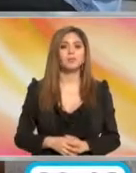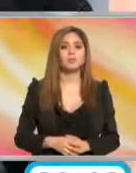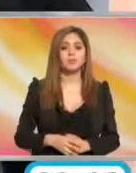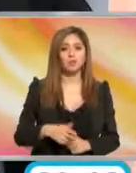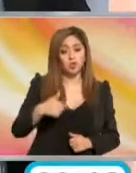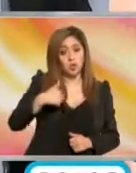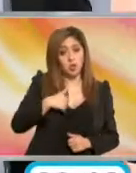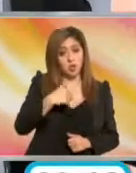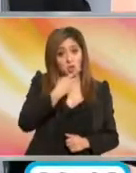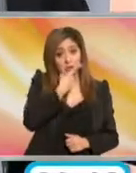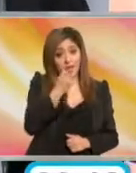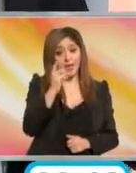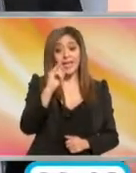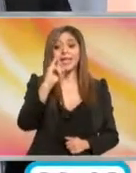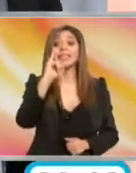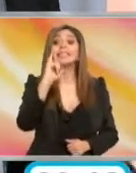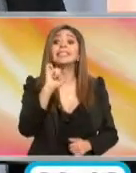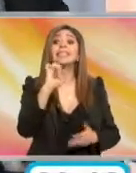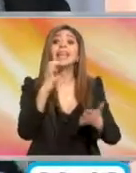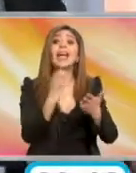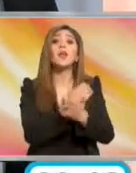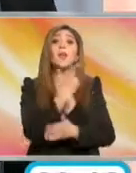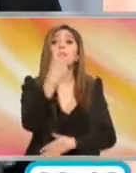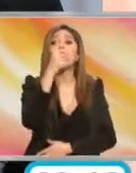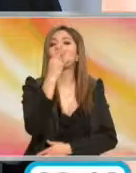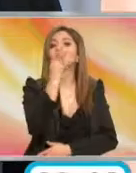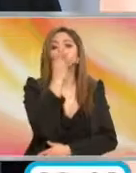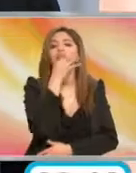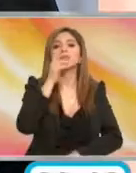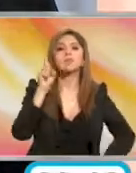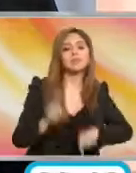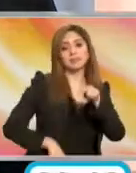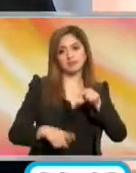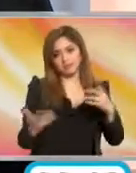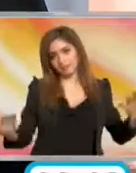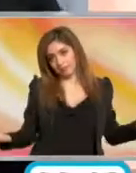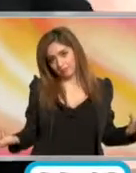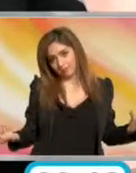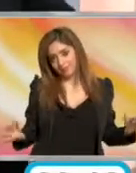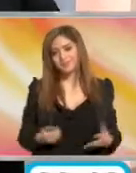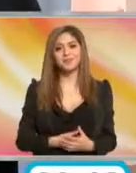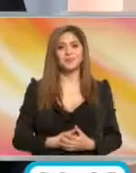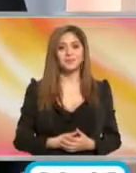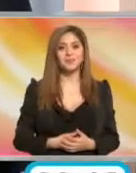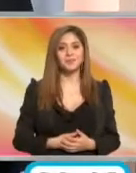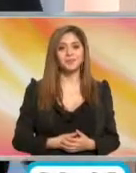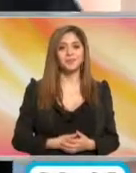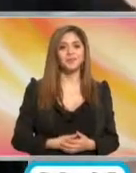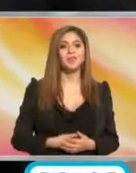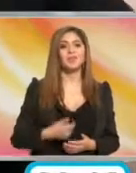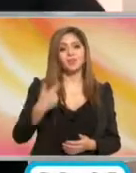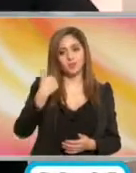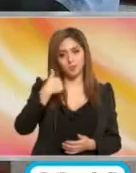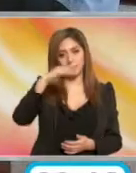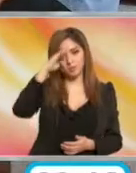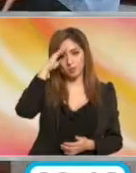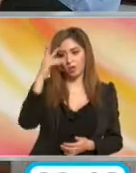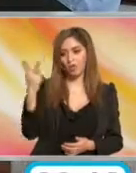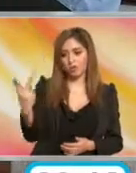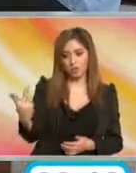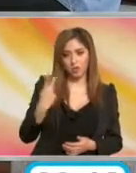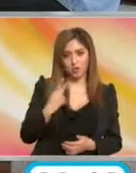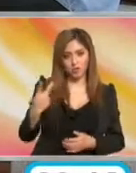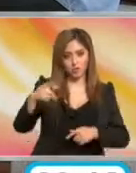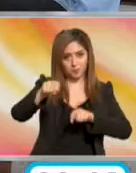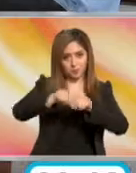Sí ganó. No, ganó un segundo. minuto. Bueno, agarra un Ganó medio un bolillo, segundo. pues. Puedes oler los Medio Por eso bolillo. le puse nada más la Dos mitad de chilaquiles crema. a cada uno por Sí, los 2